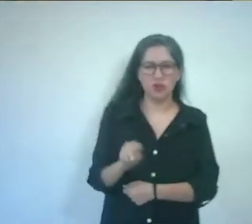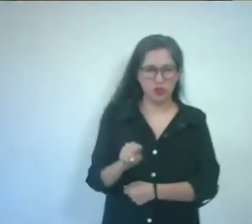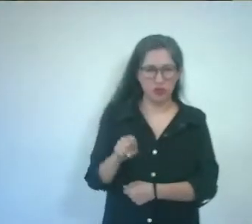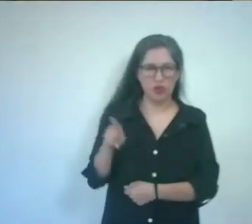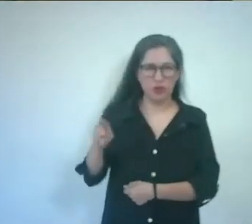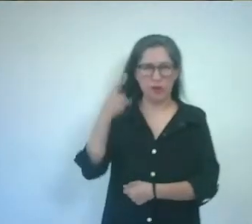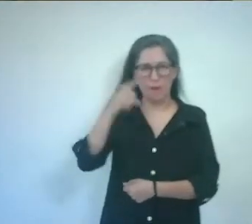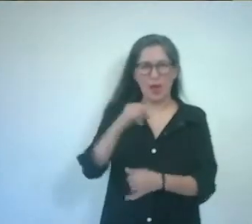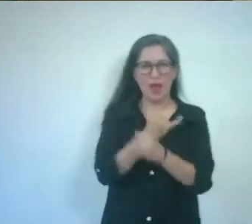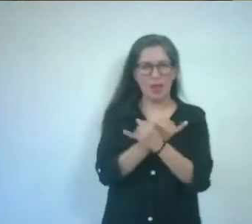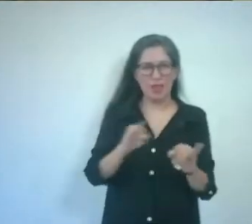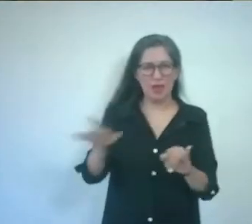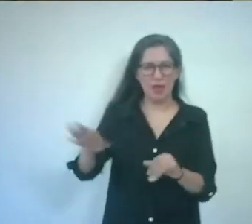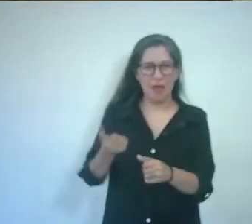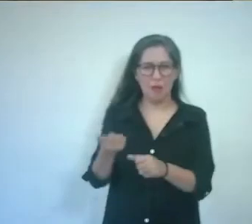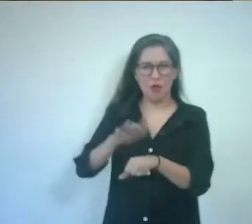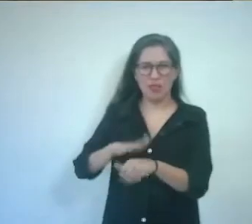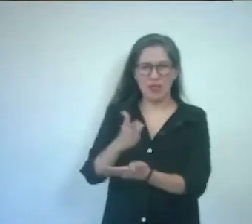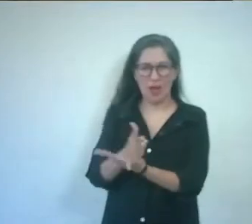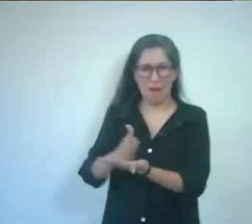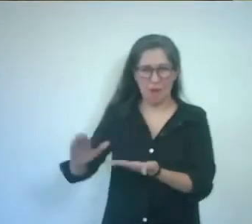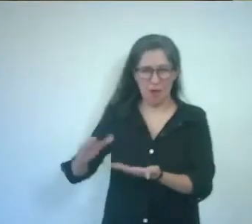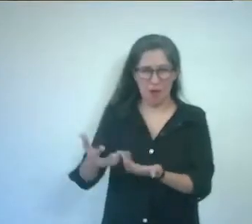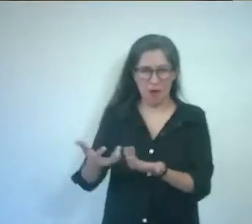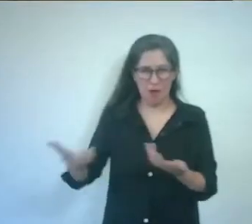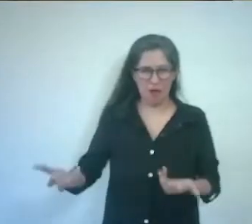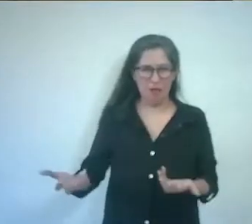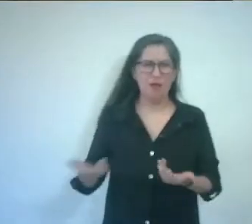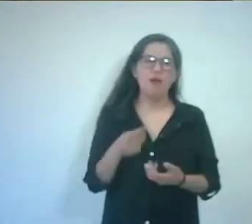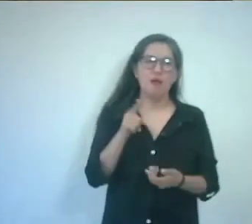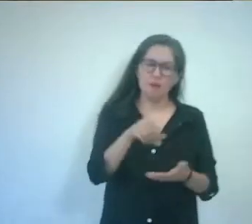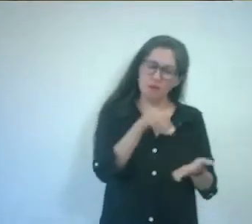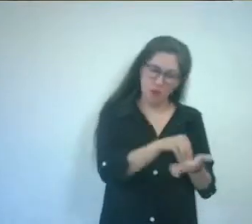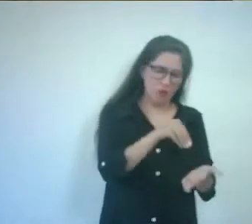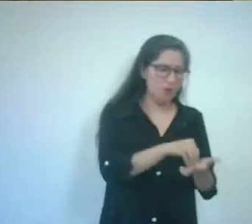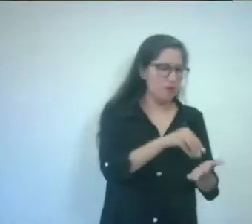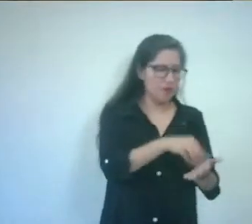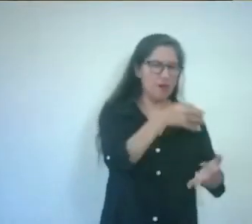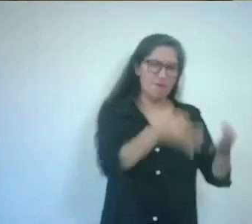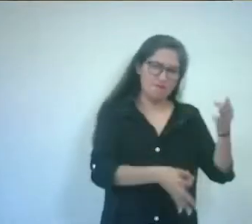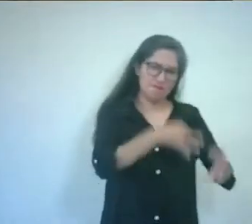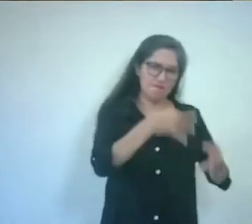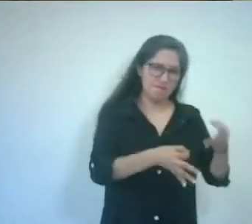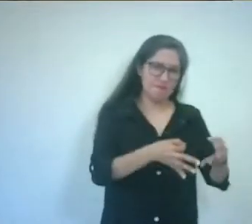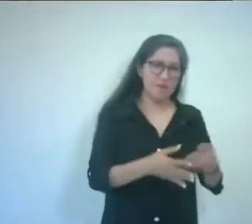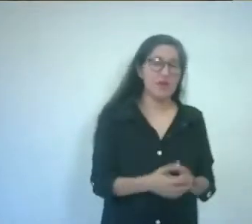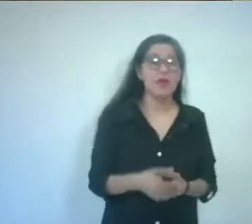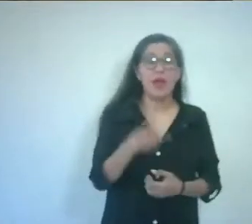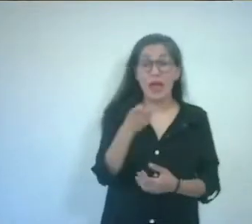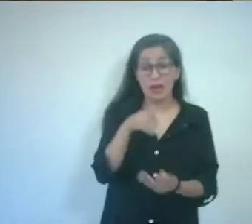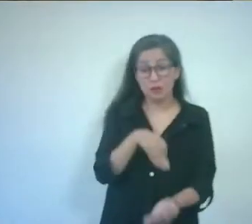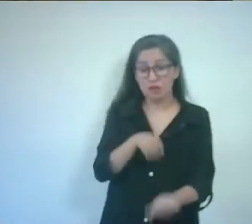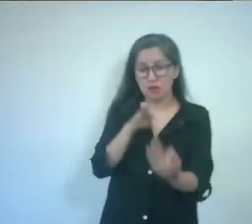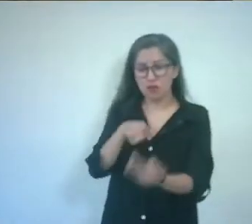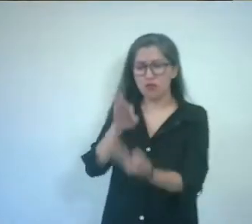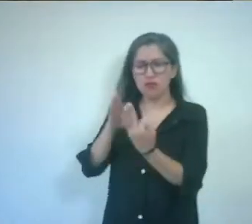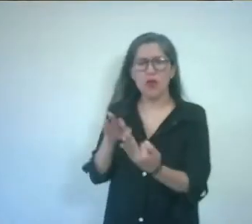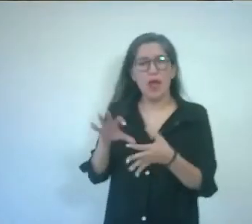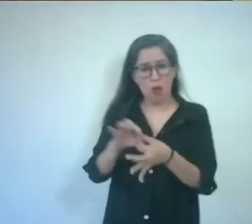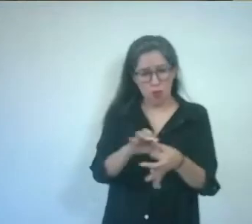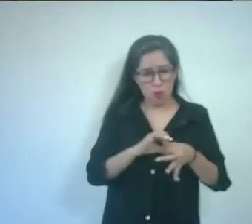resolución. Puedo decir con orgullo que estos retos han fortalecido la unidad, la coordinación y